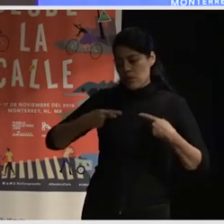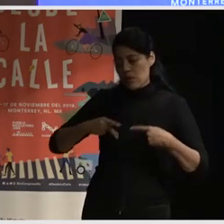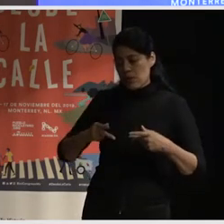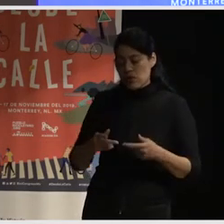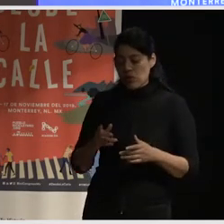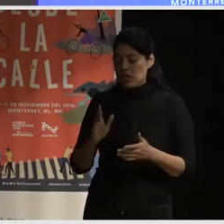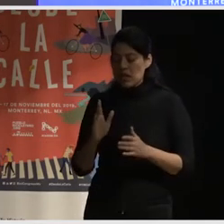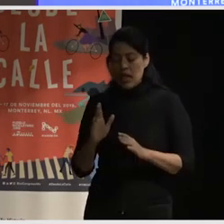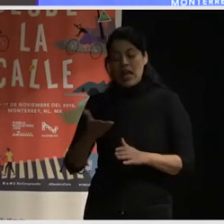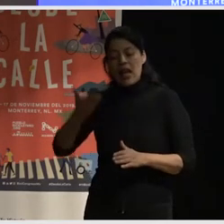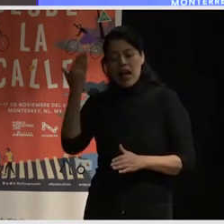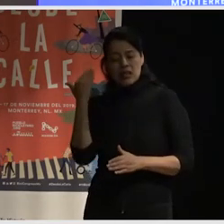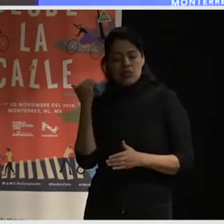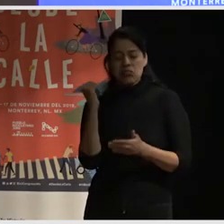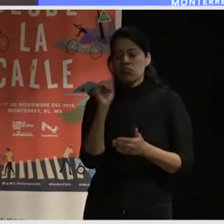sido consideradas